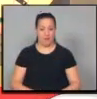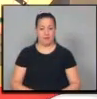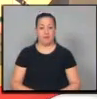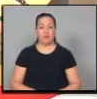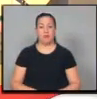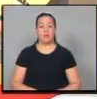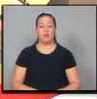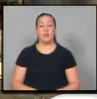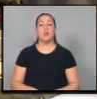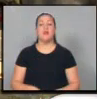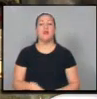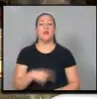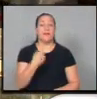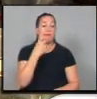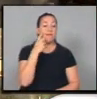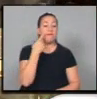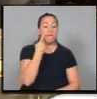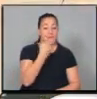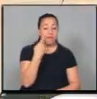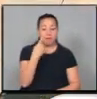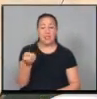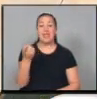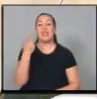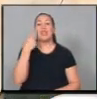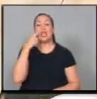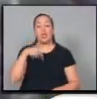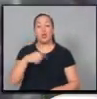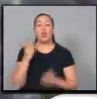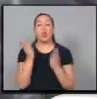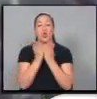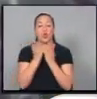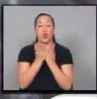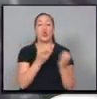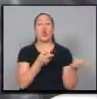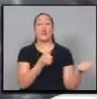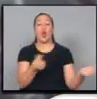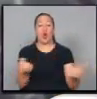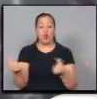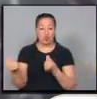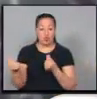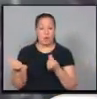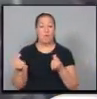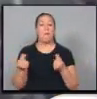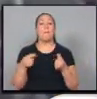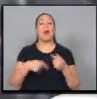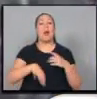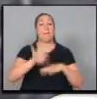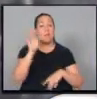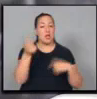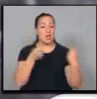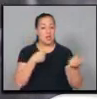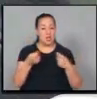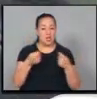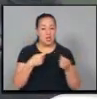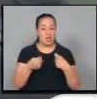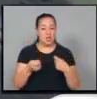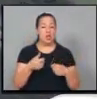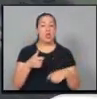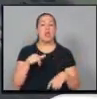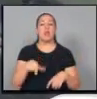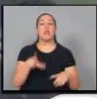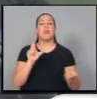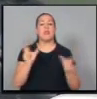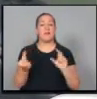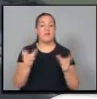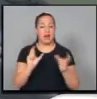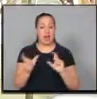Según un relevamiento realizado por el Instituto de Estudios de Consumo Masivo, la mayoría de los comerciantes celebran la diferenciación de